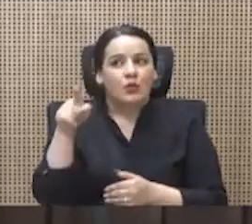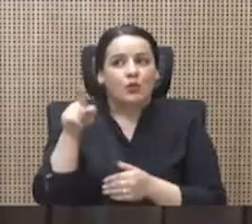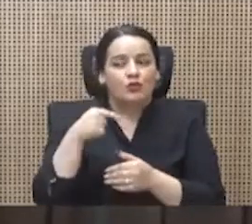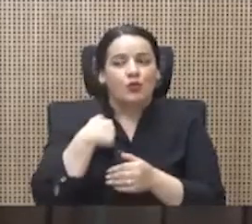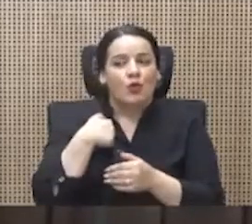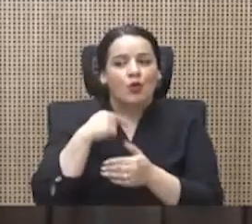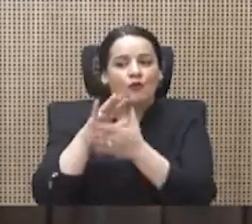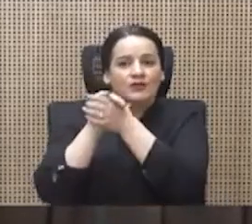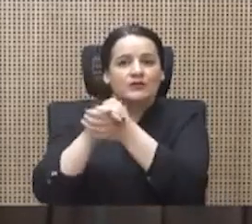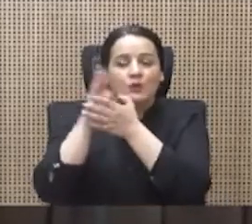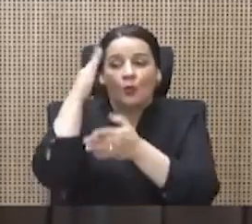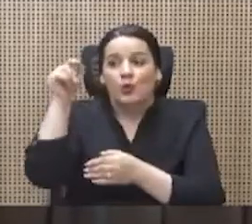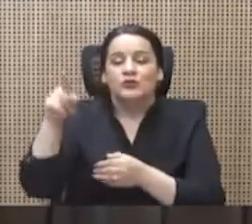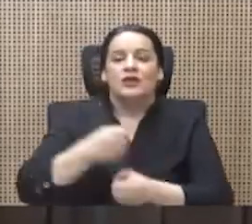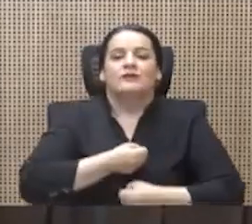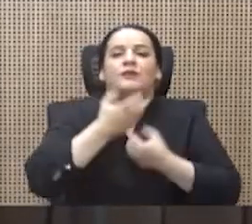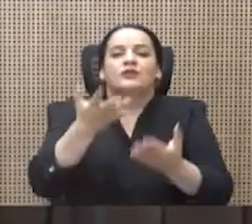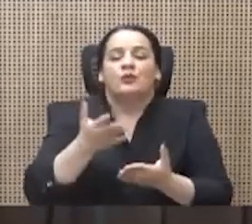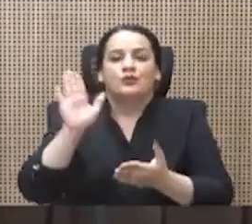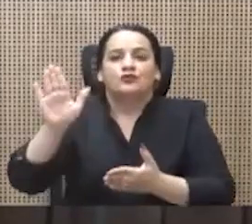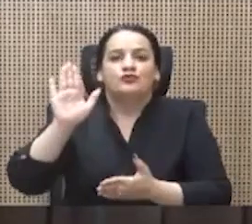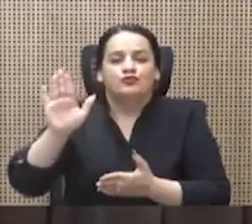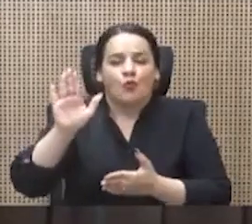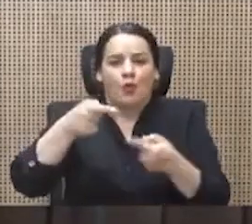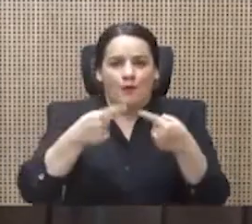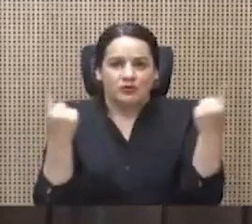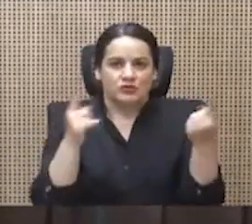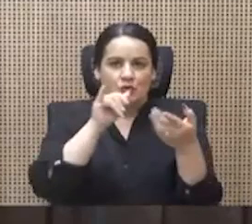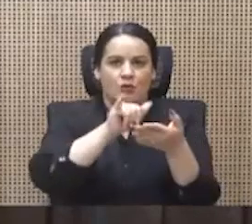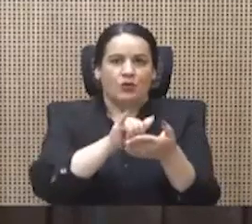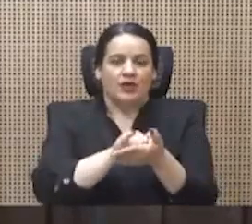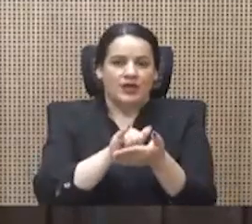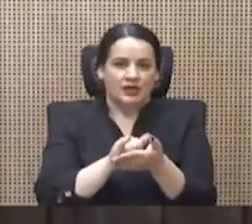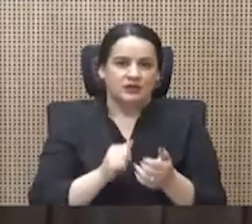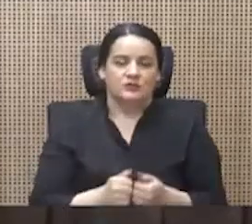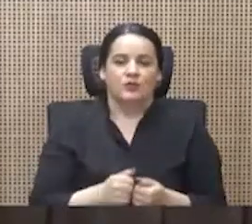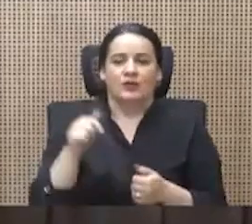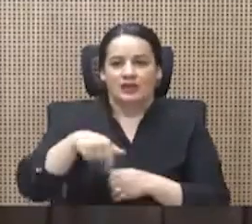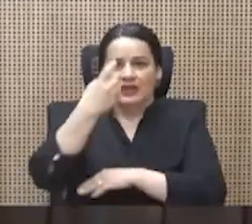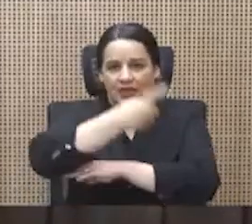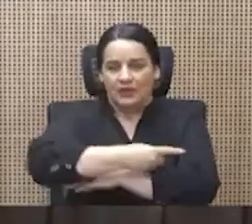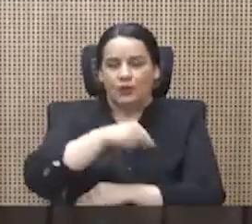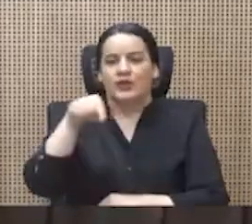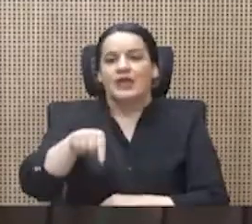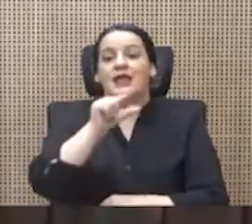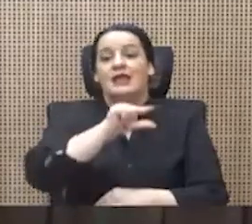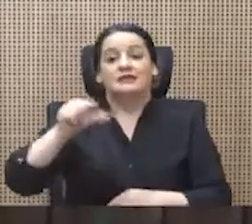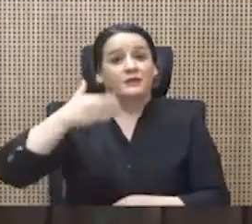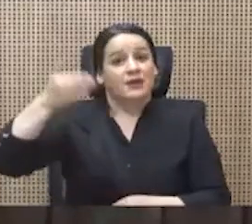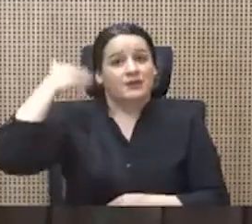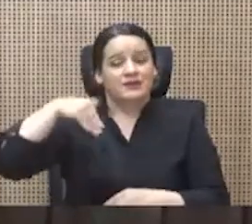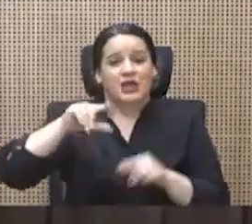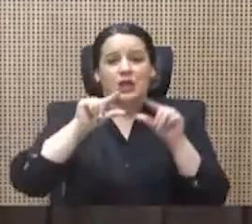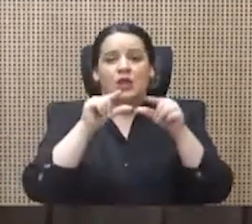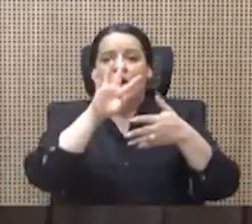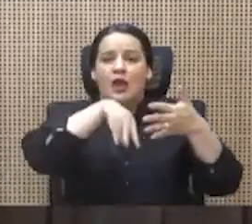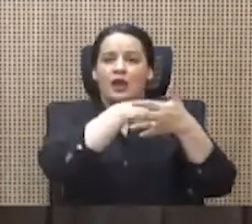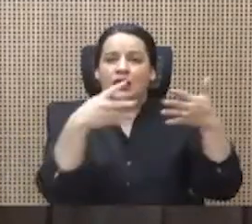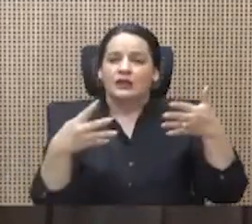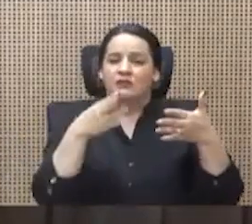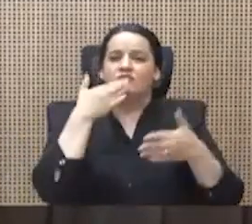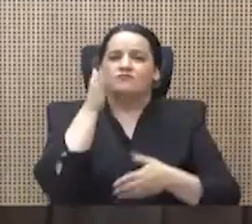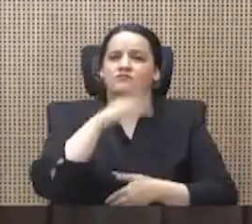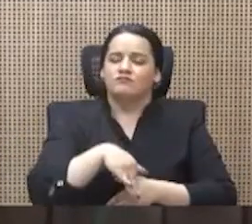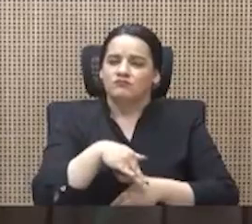precisamente la semana pasada a propósito de estas agendas nefastas que promueven estos grupos no solo en Costa Rica